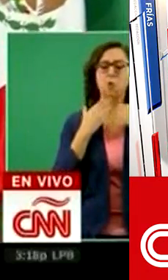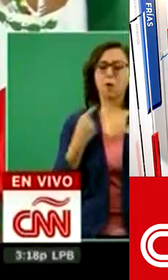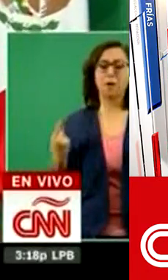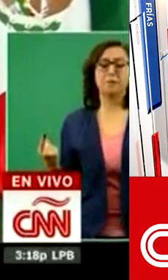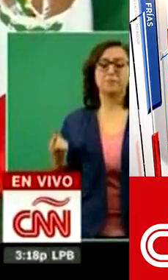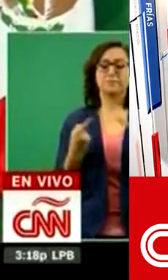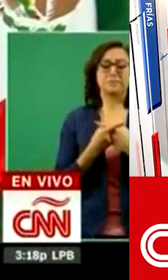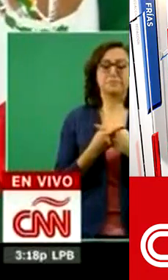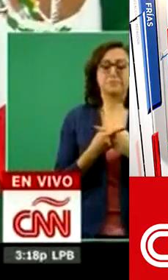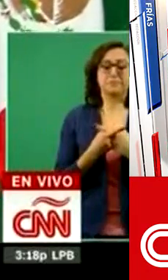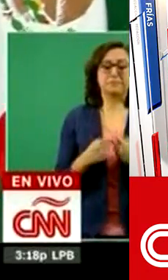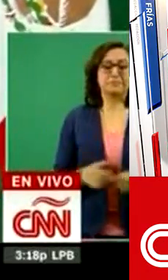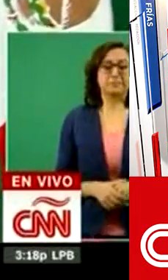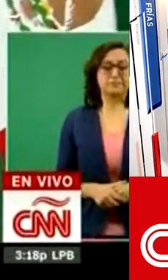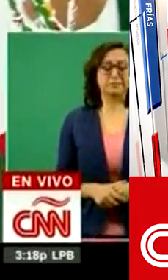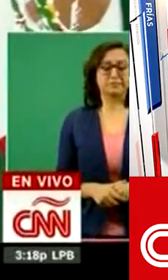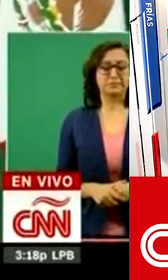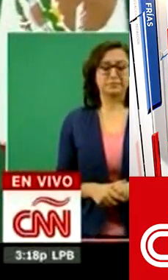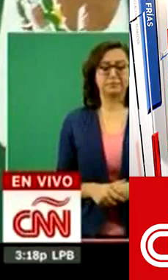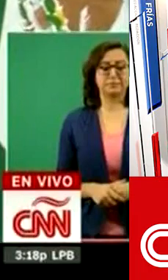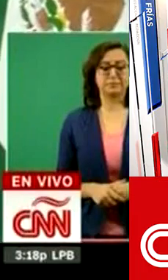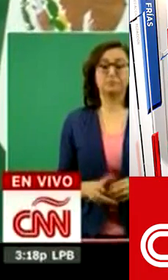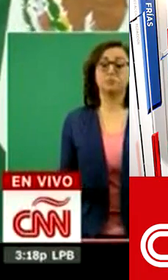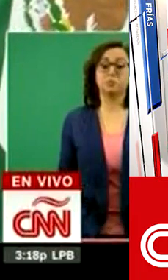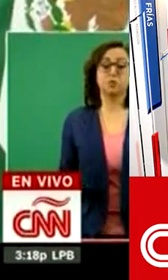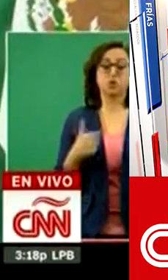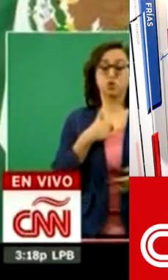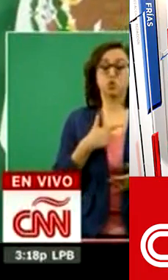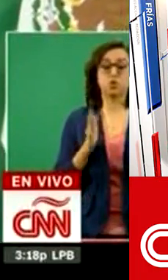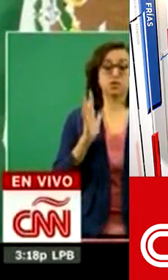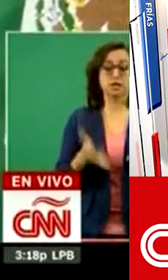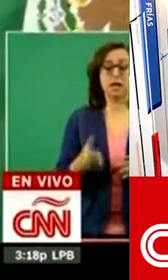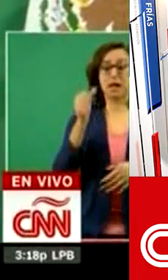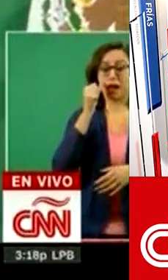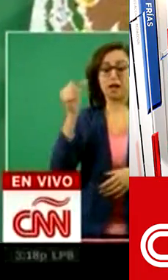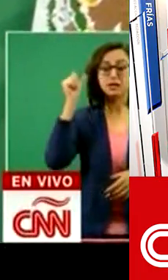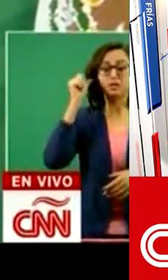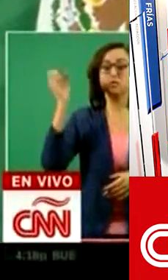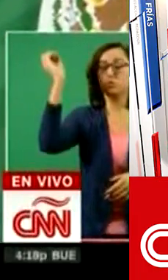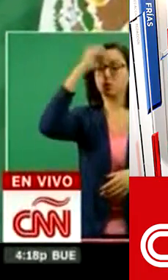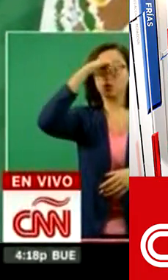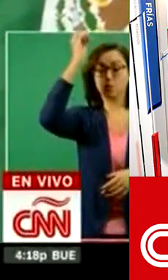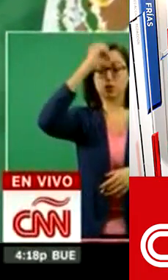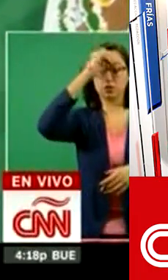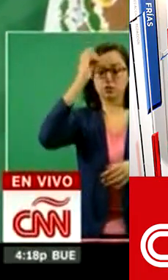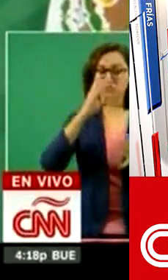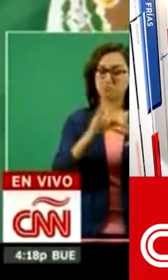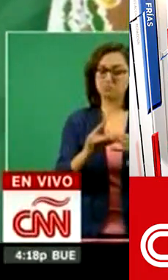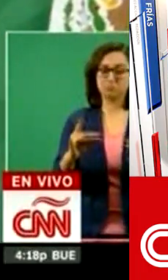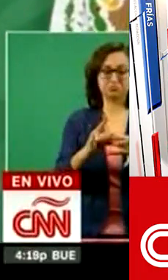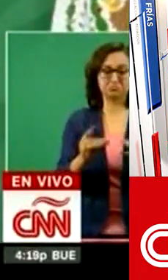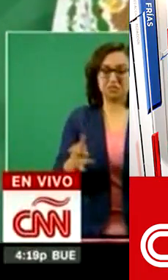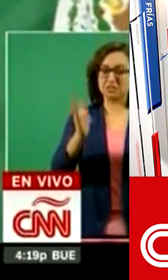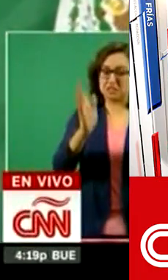y yo ya fijé mi postura ayer en el sentido de